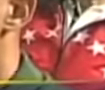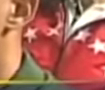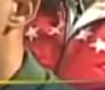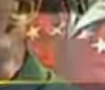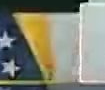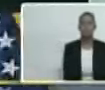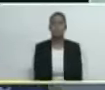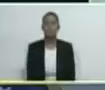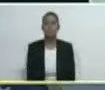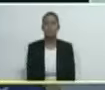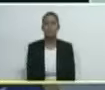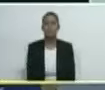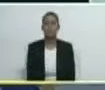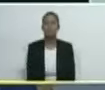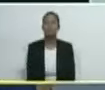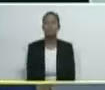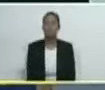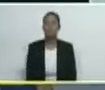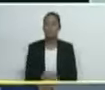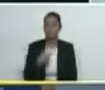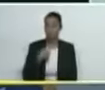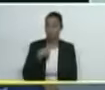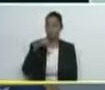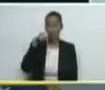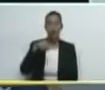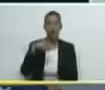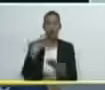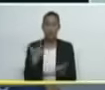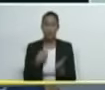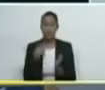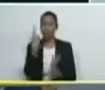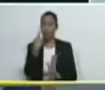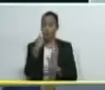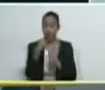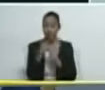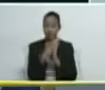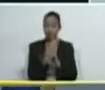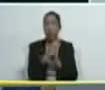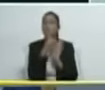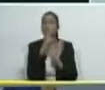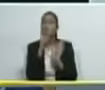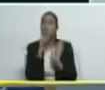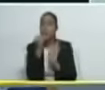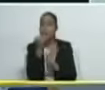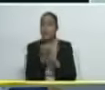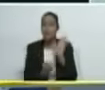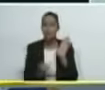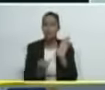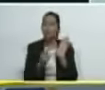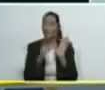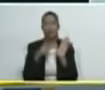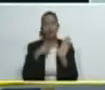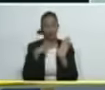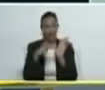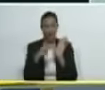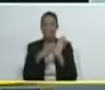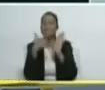A inscribir mi nombre, sino a inscribir un sueño de patria.